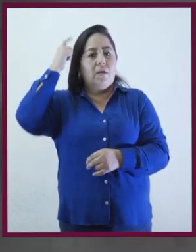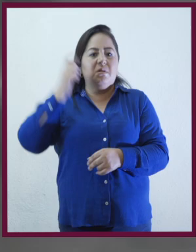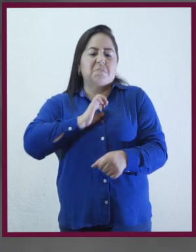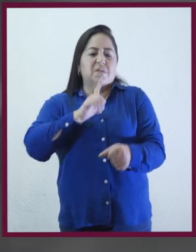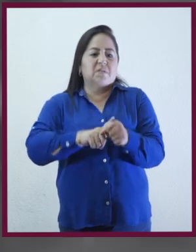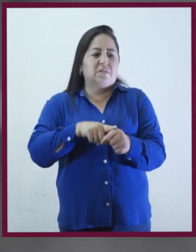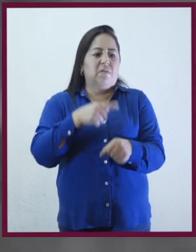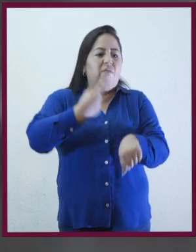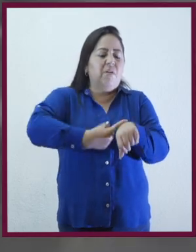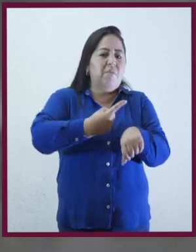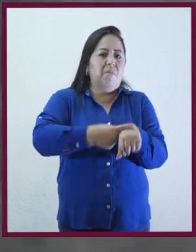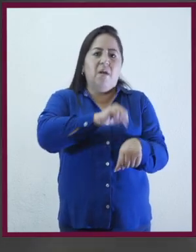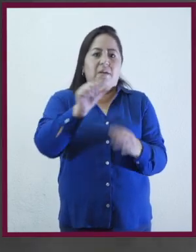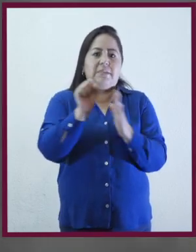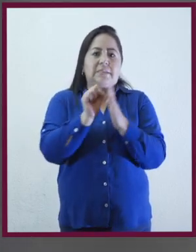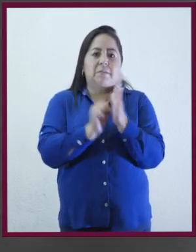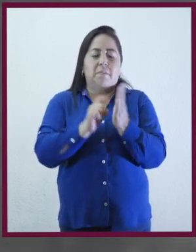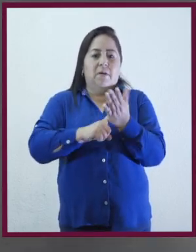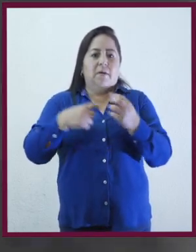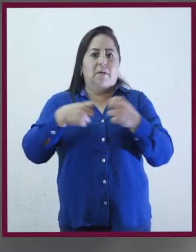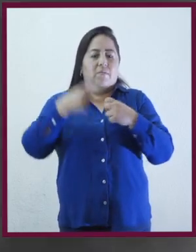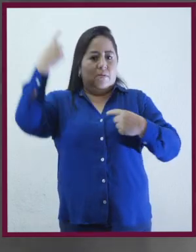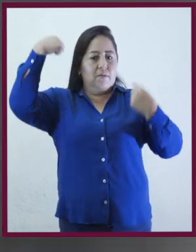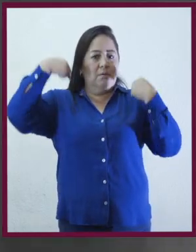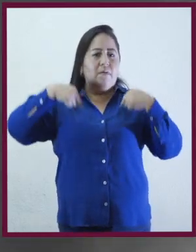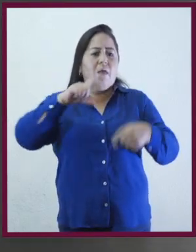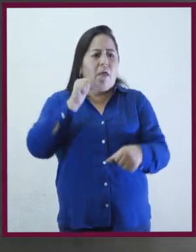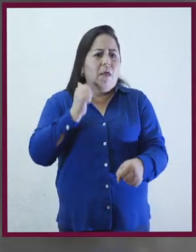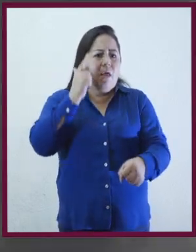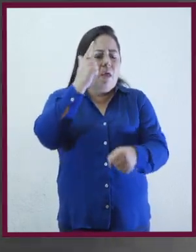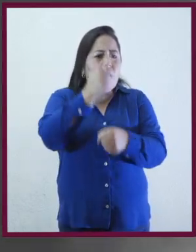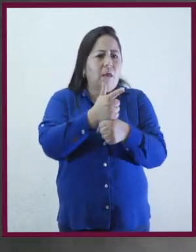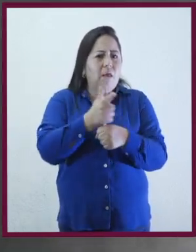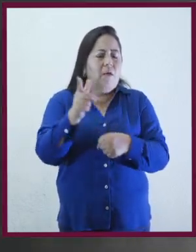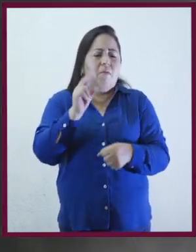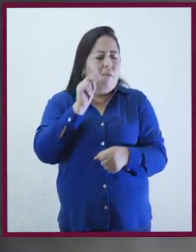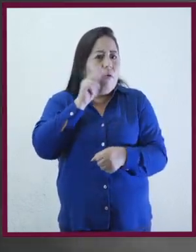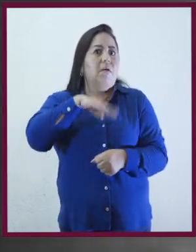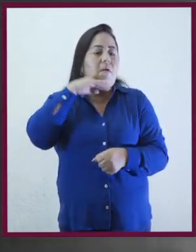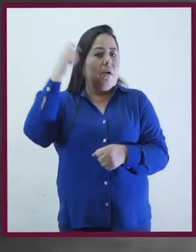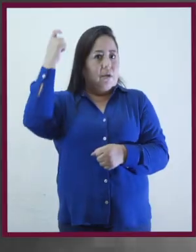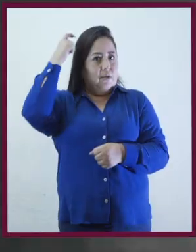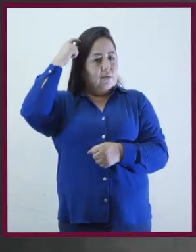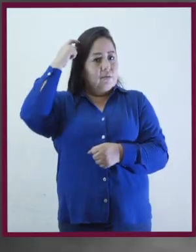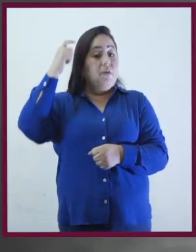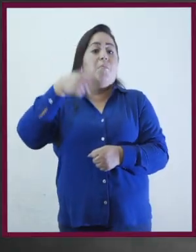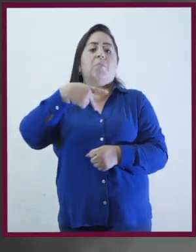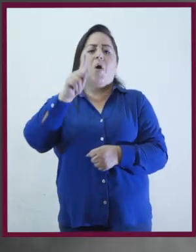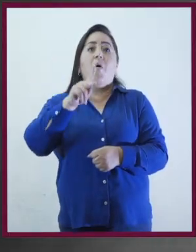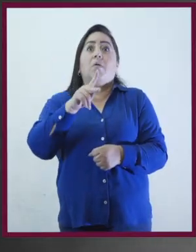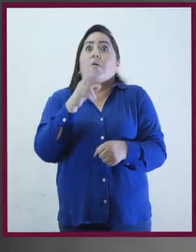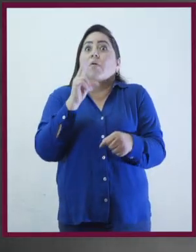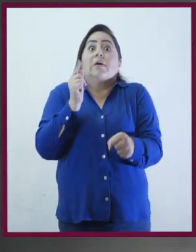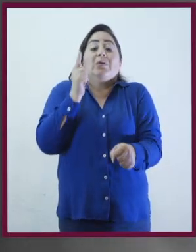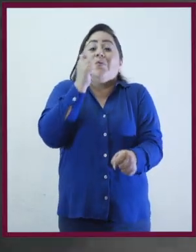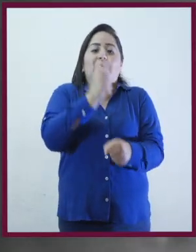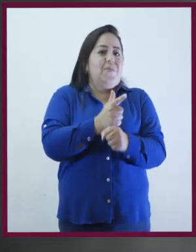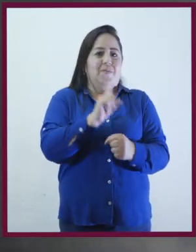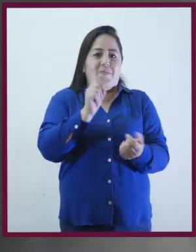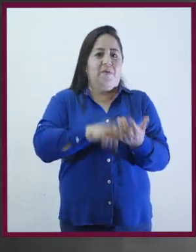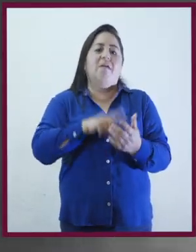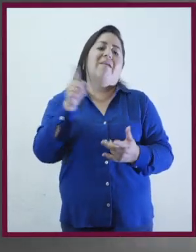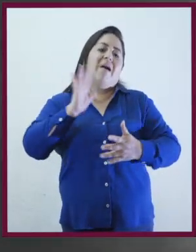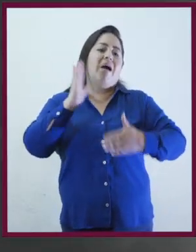enfermedades relacionadas con el sistema nervioso que descubrió el inconsciente. Bueno, no lo descubrió porque ya había